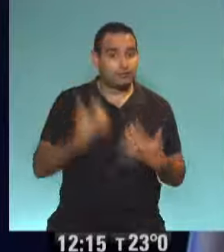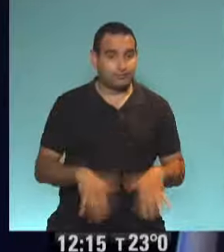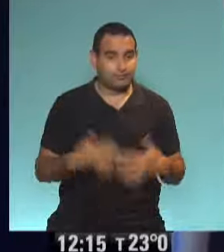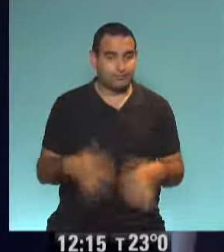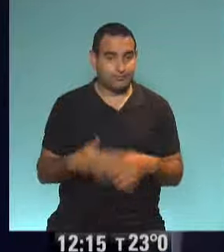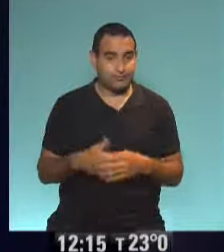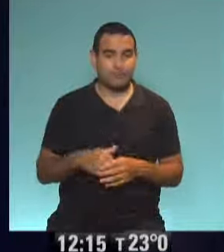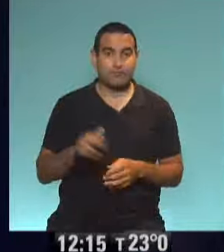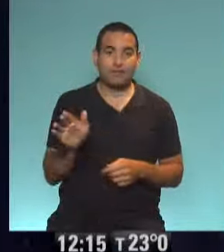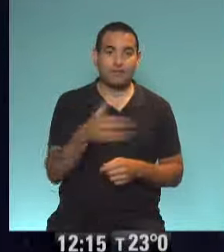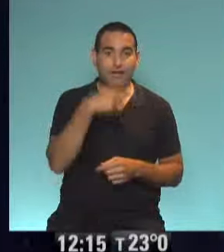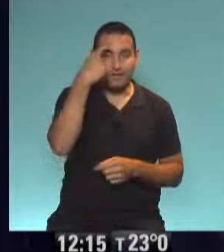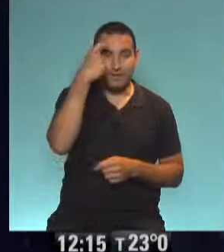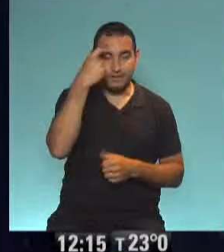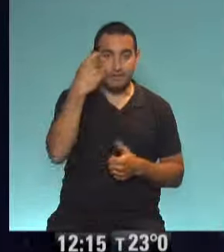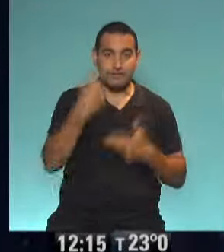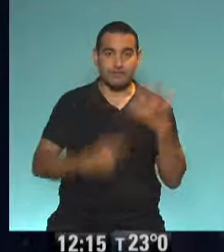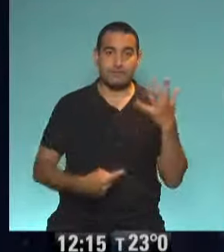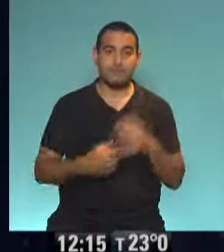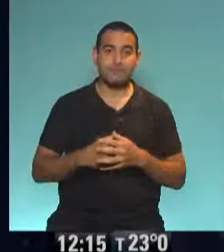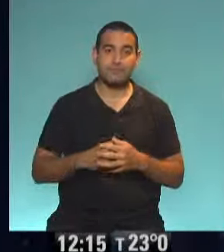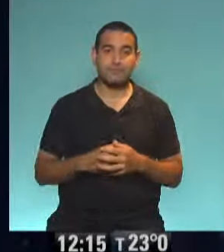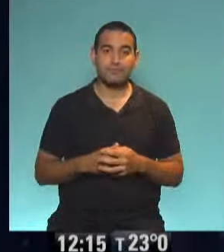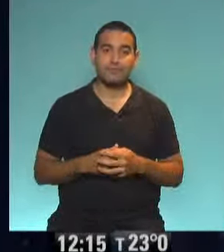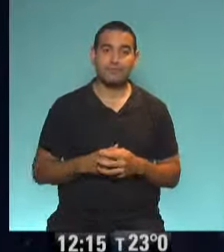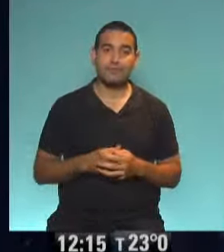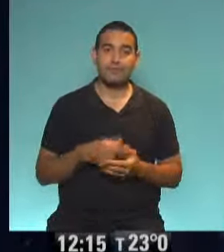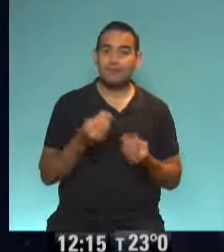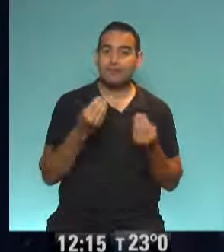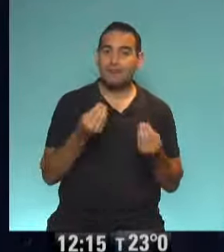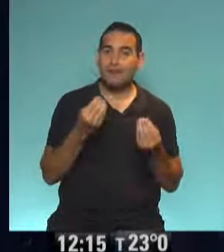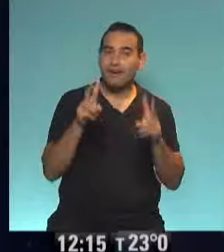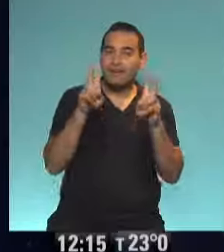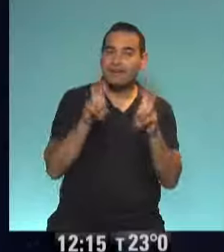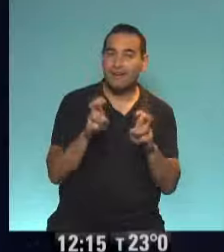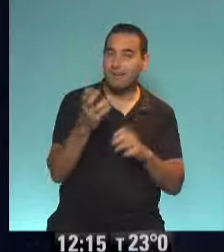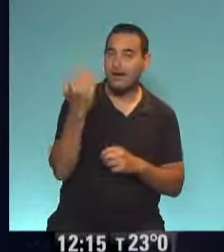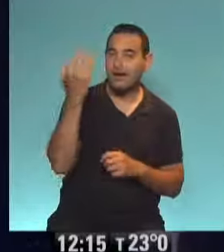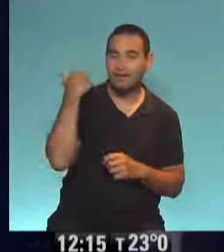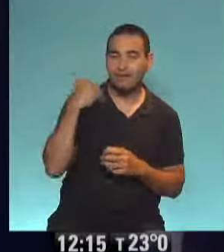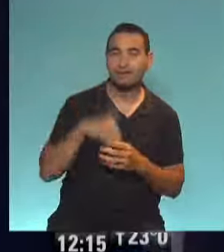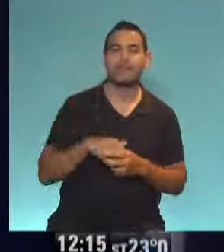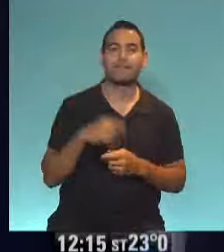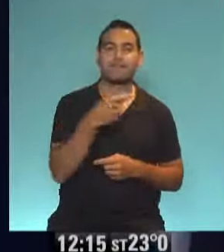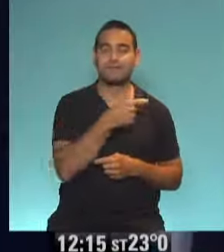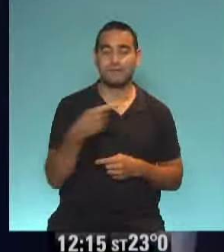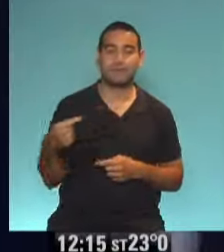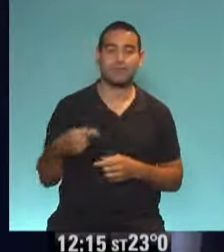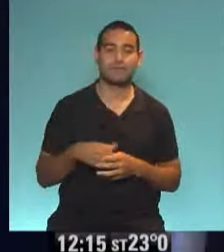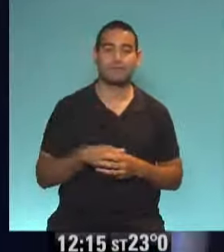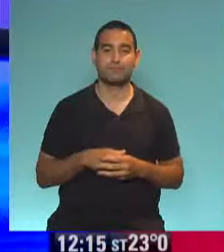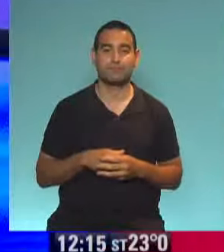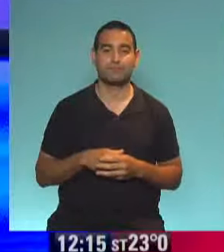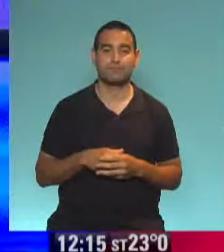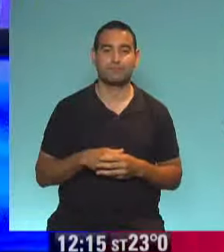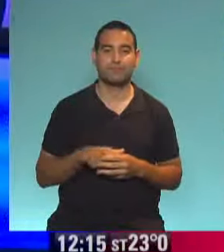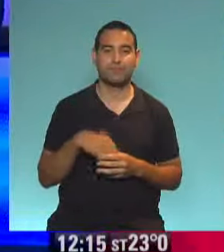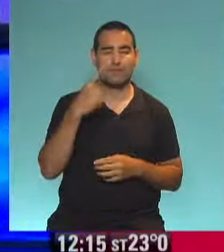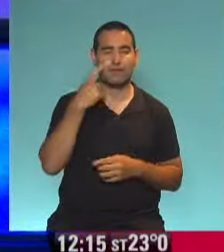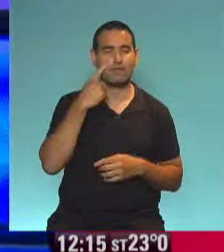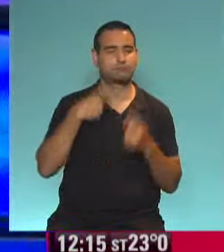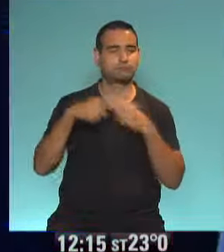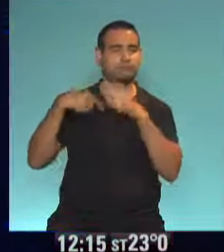semana, todos aprendimos un montón de cosas. La verdad que sí. ¿Cómo era para ustedes este tema antes? Si nos vamos al principio de la semana, al fin de semana anterior, vamos a rebobinar,